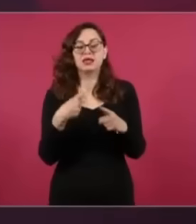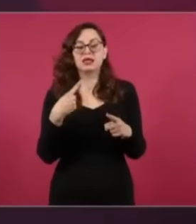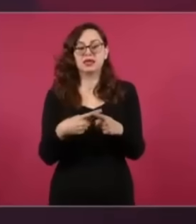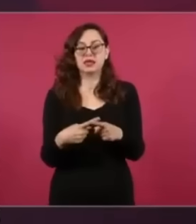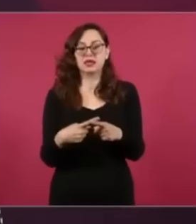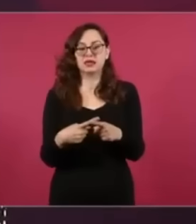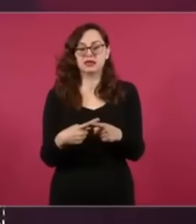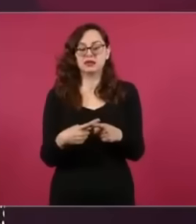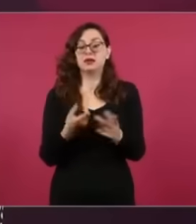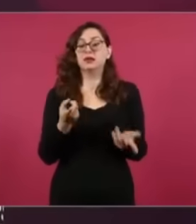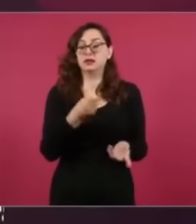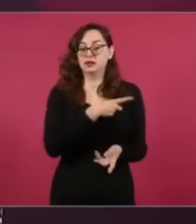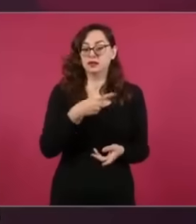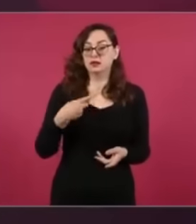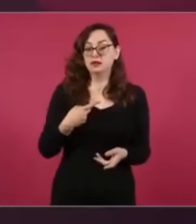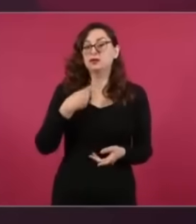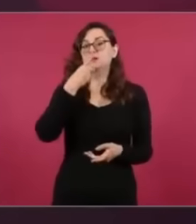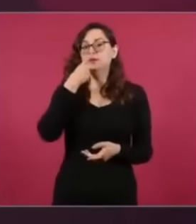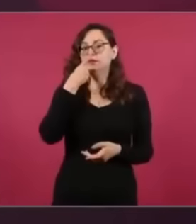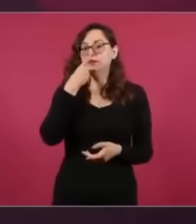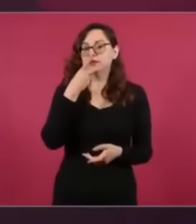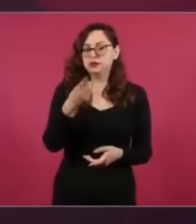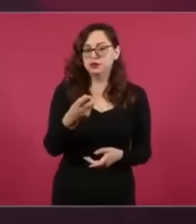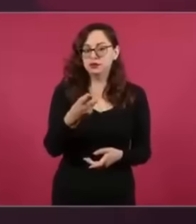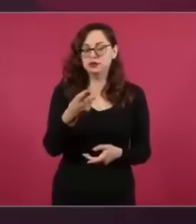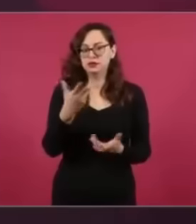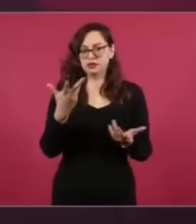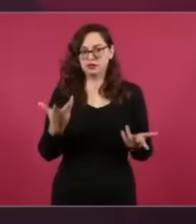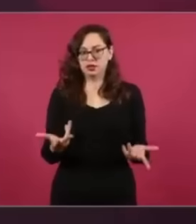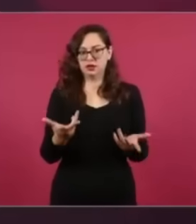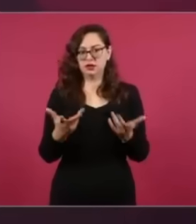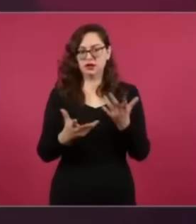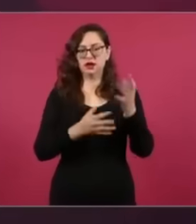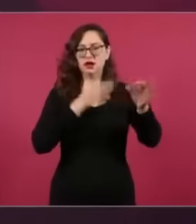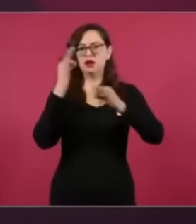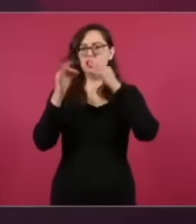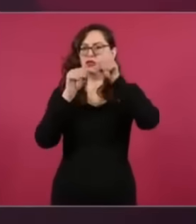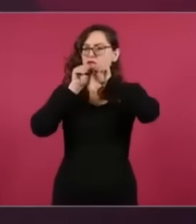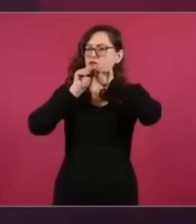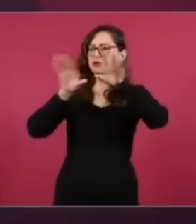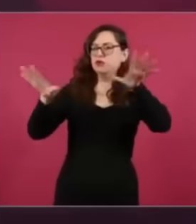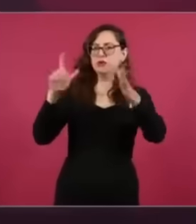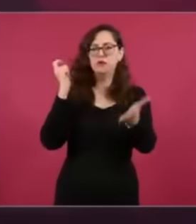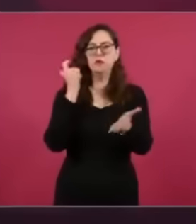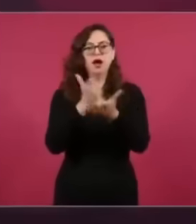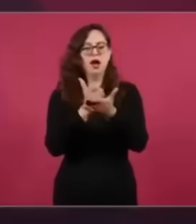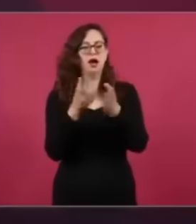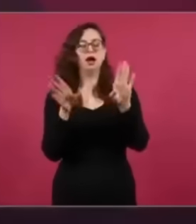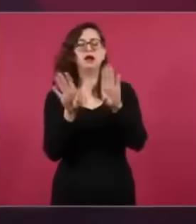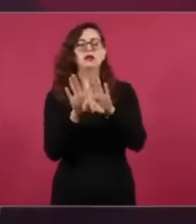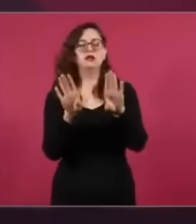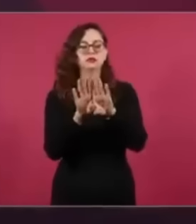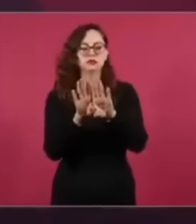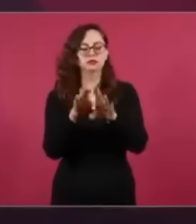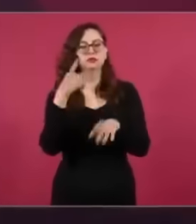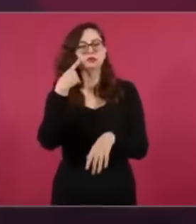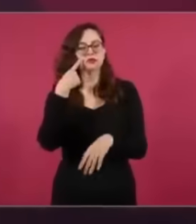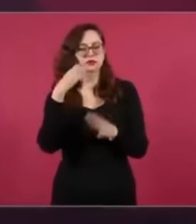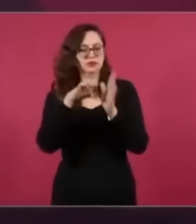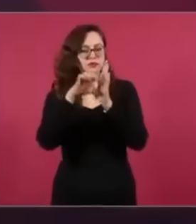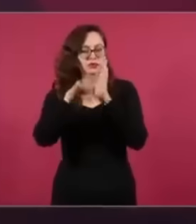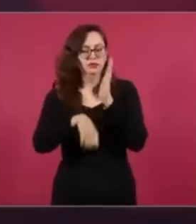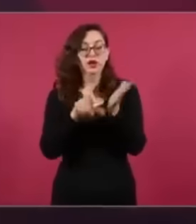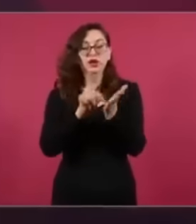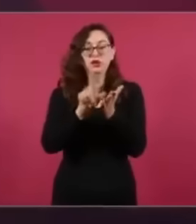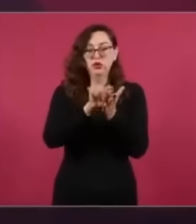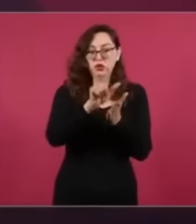que decir cómo funcionan estas campañas y para qué son. En la red social X se presenta